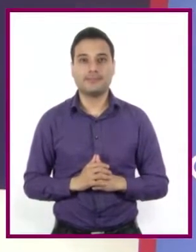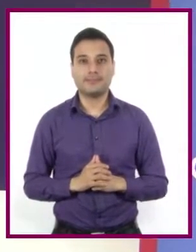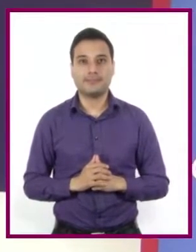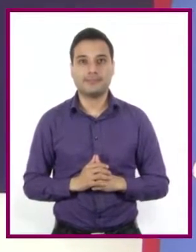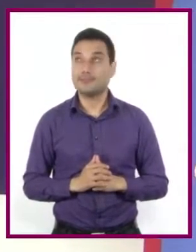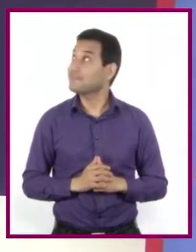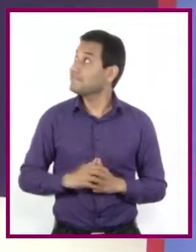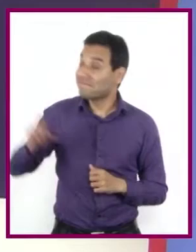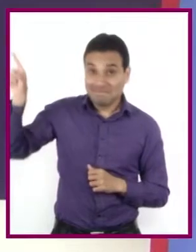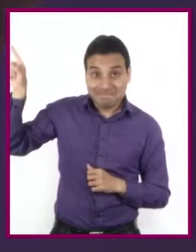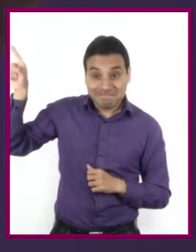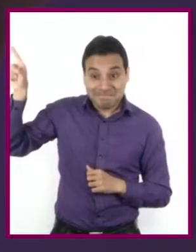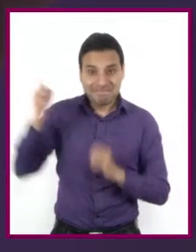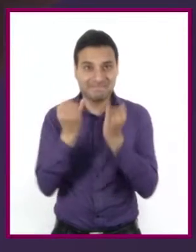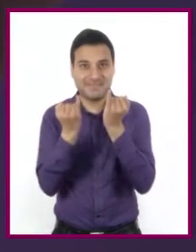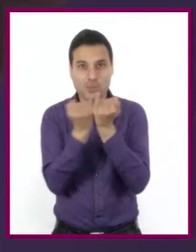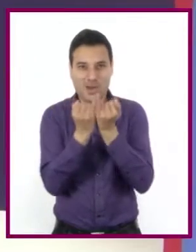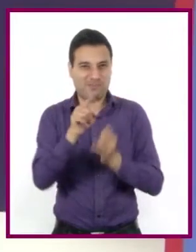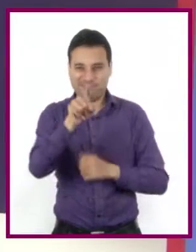Así.